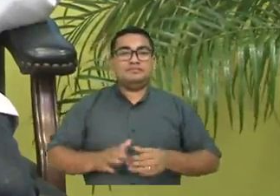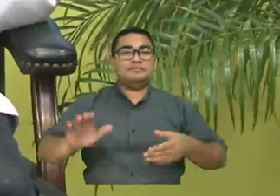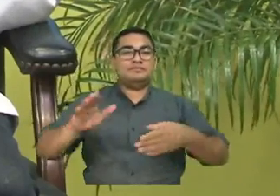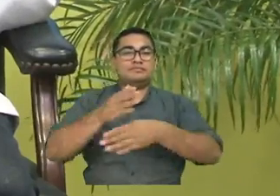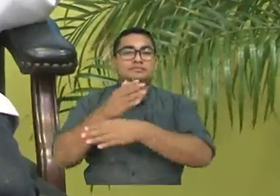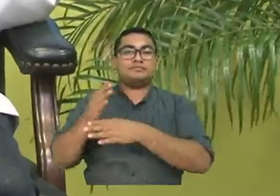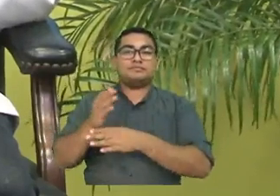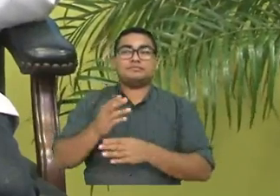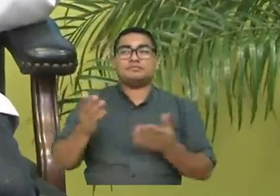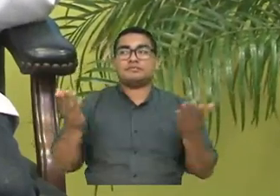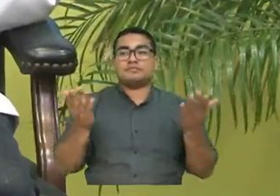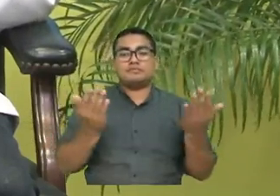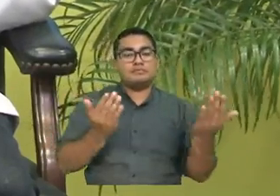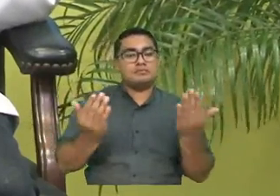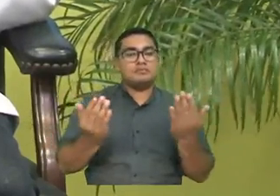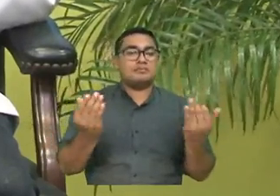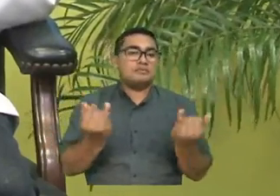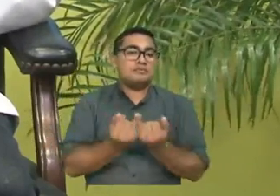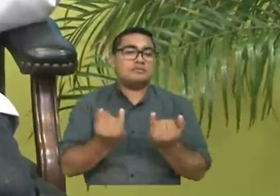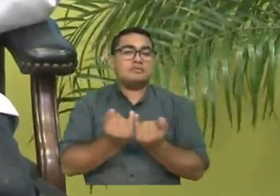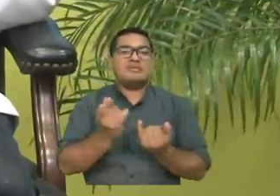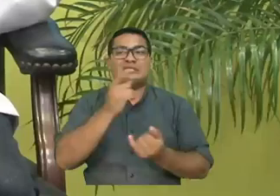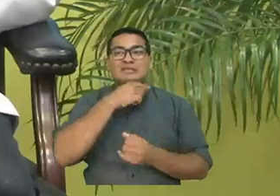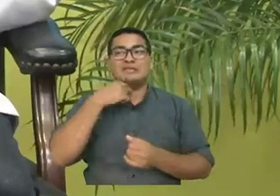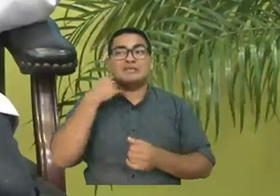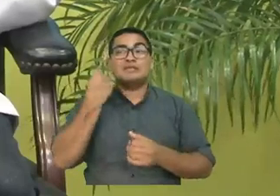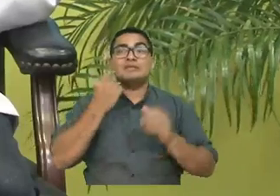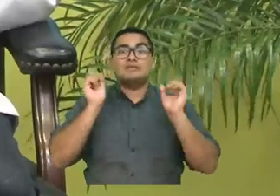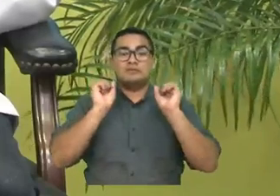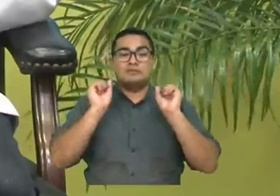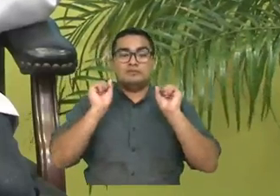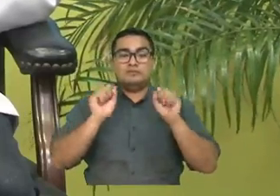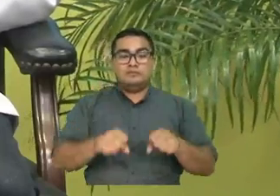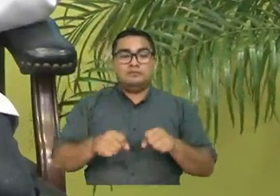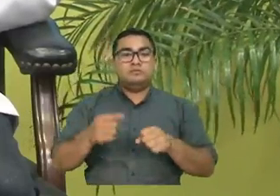se parecen, ¿cuál es la más posible que nos esté provocando el cuadro clínico?